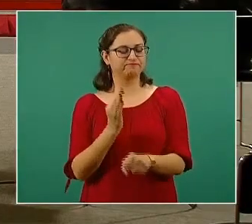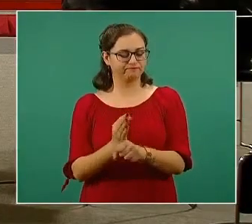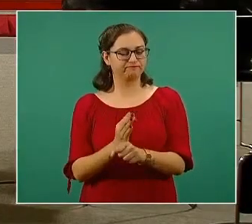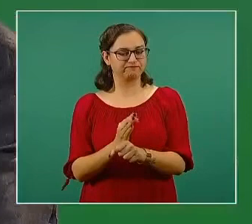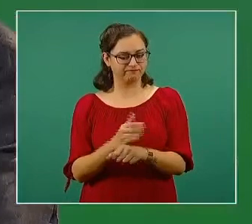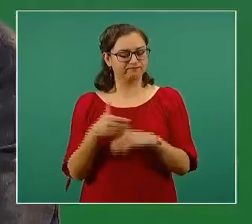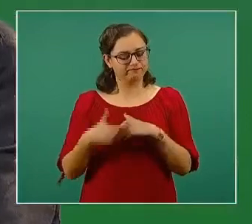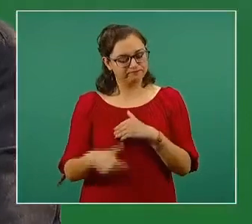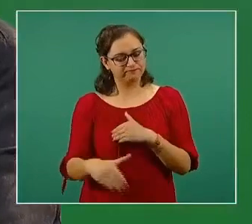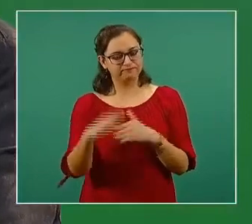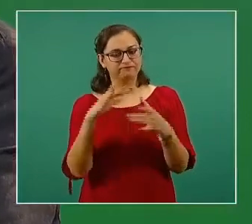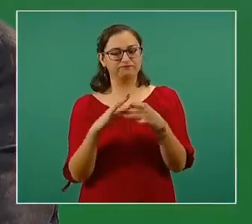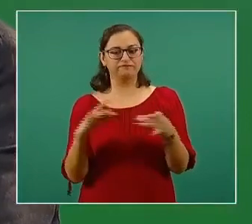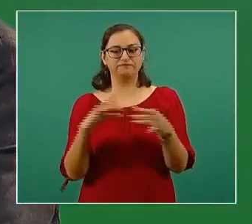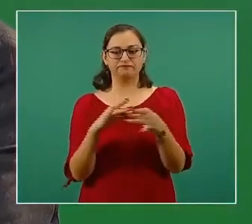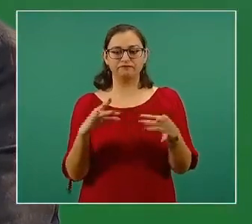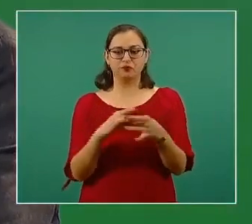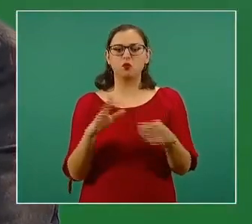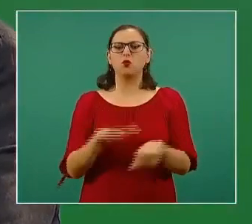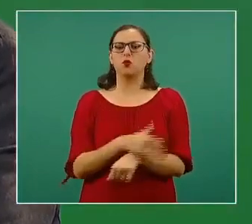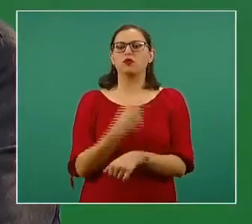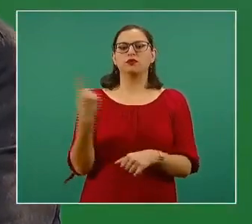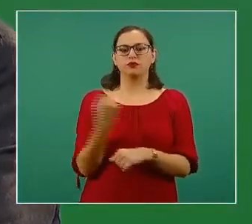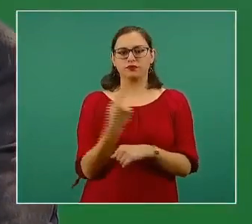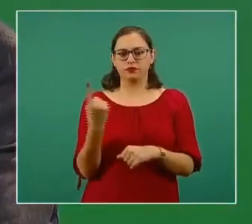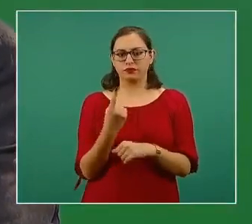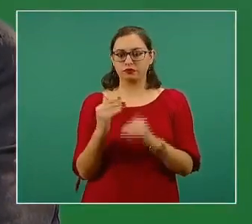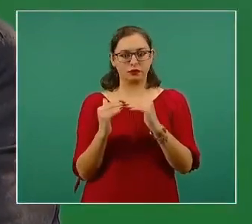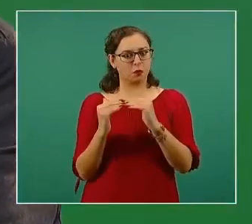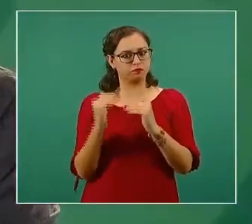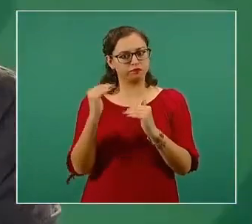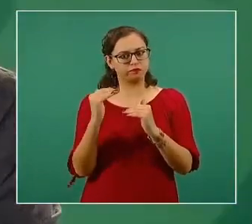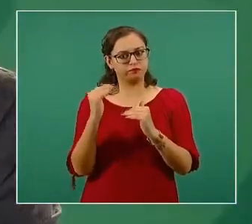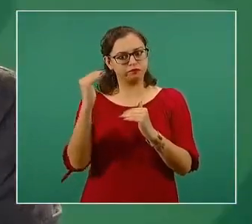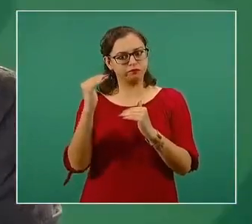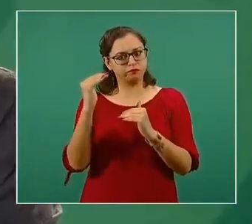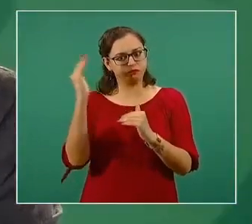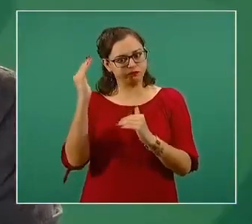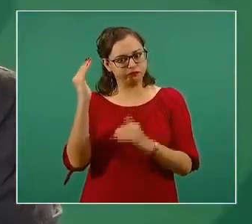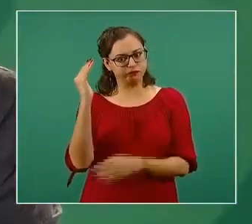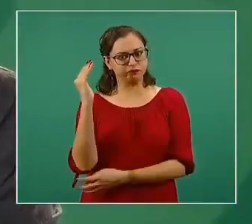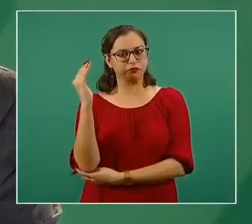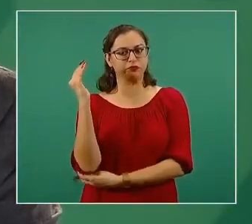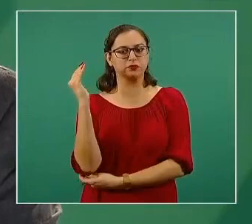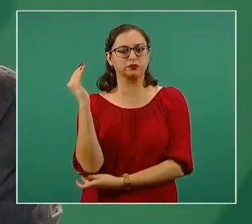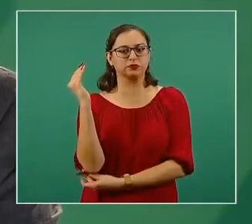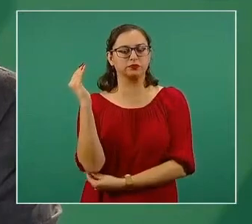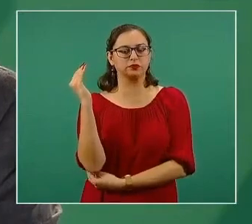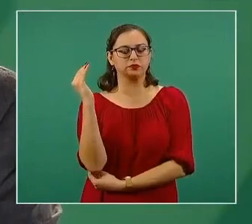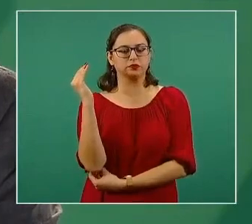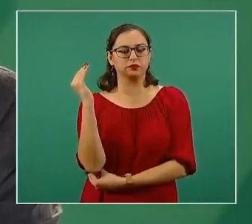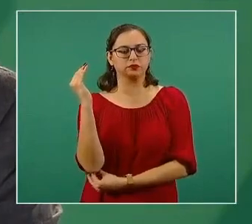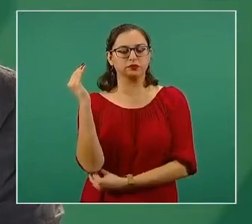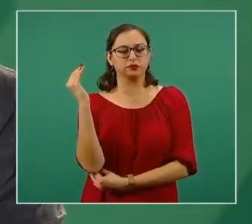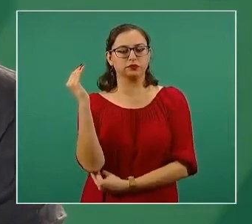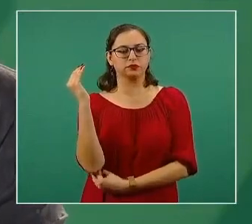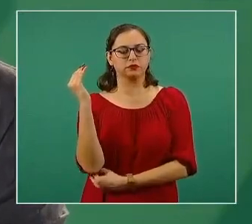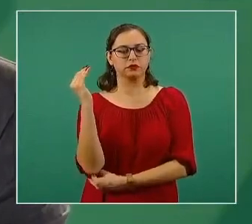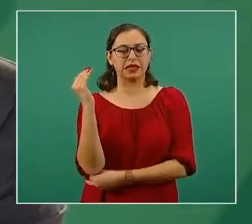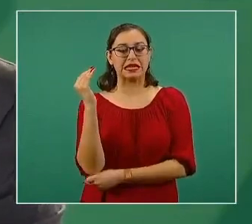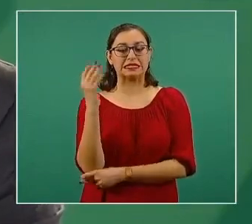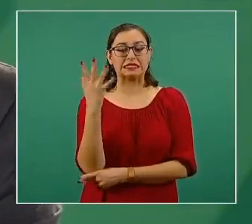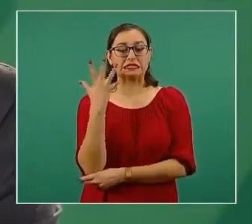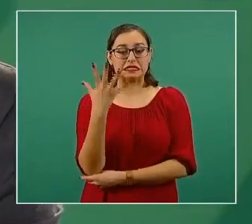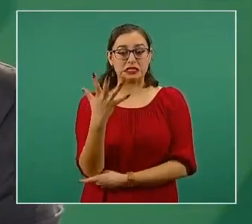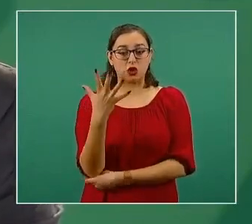de la semana en detalle, que en este momento tiene lo contrario. Tiene un periodo de 5 semanas de aumento